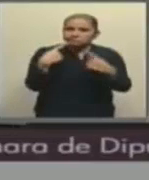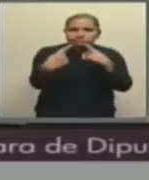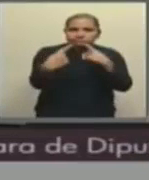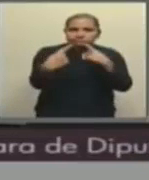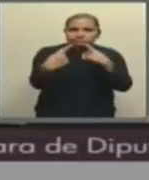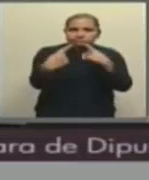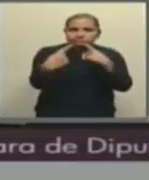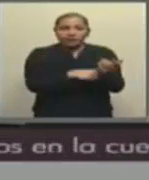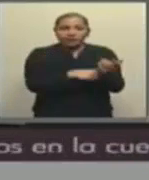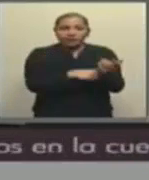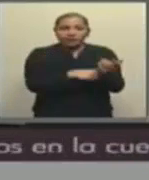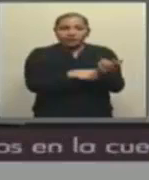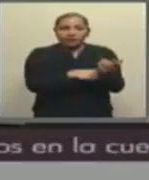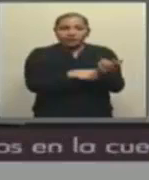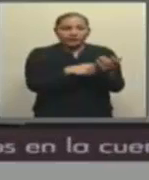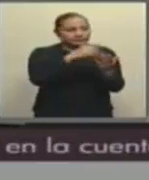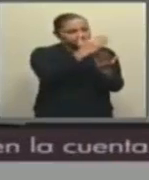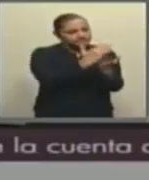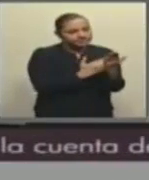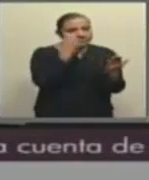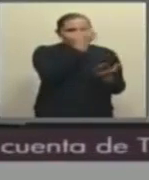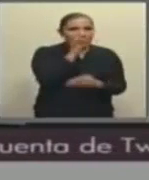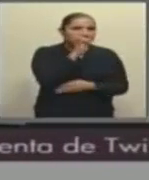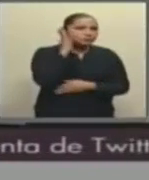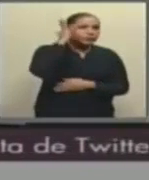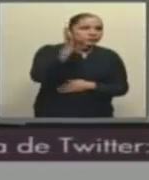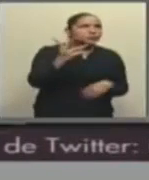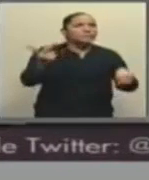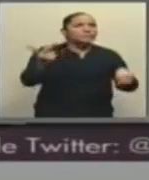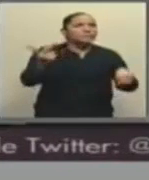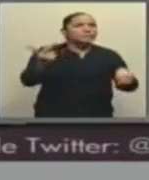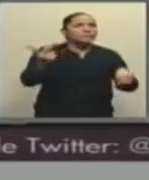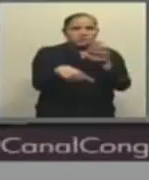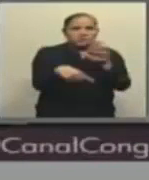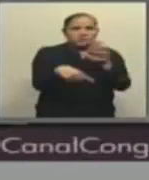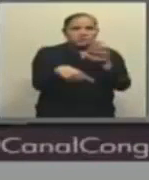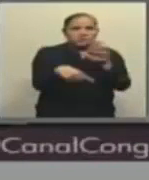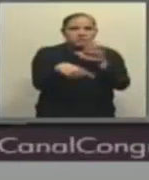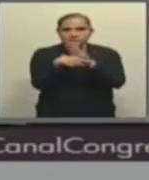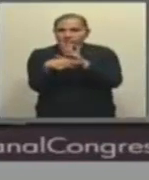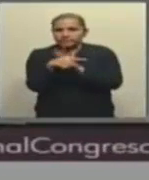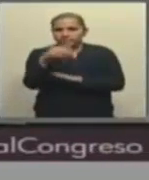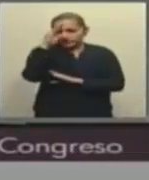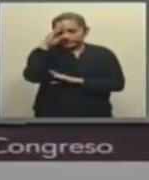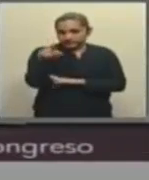sin estudiar los impactos que puedan tener la desaparición